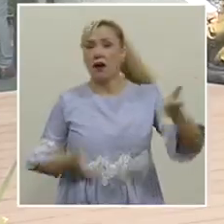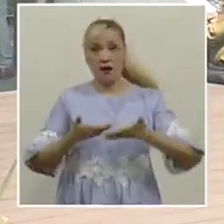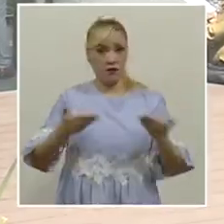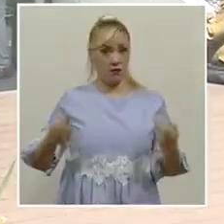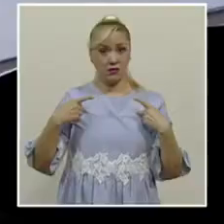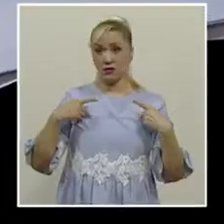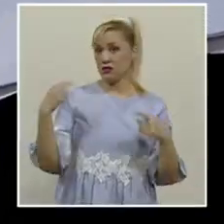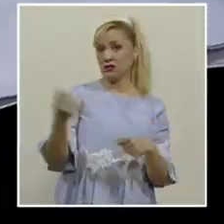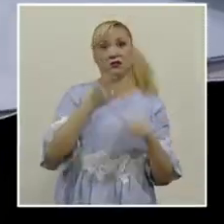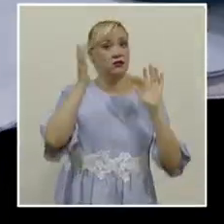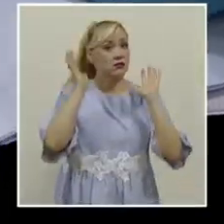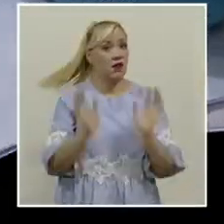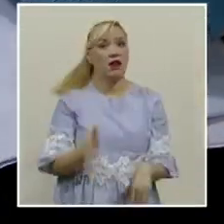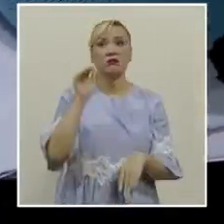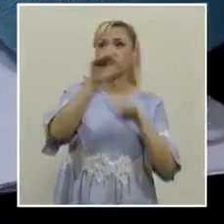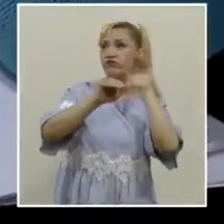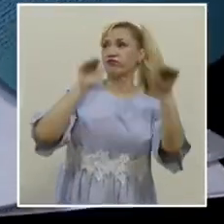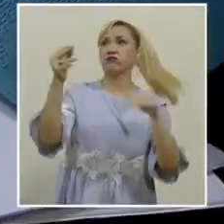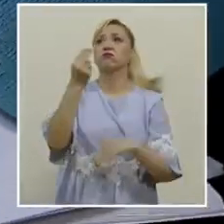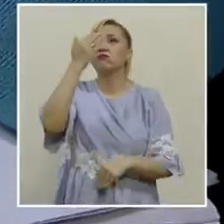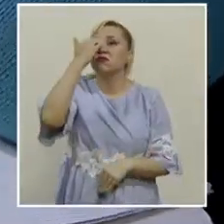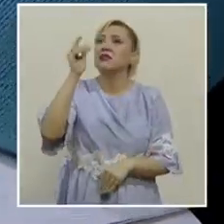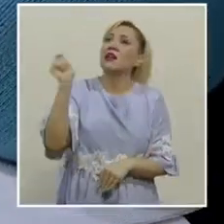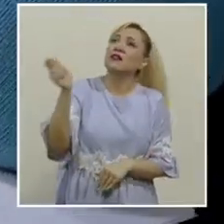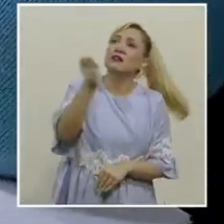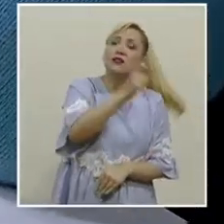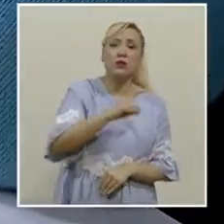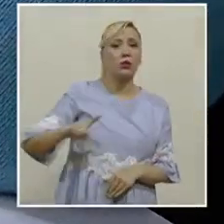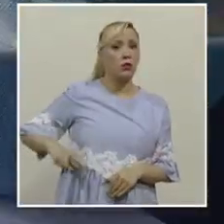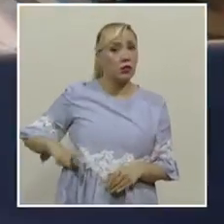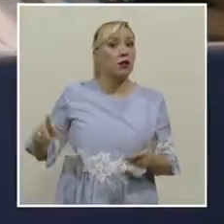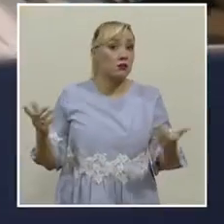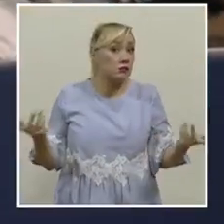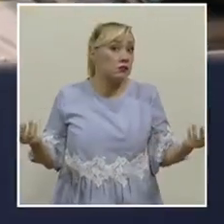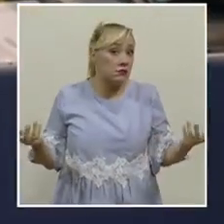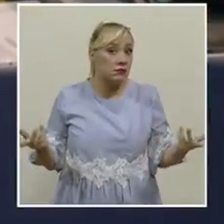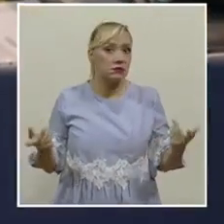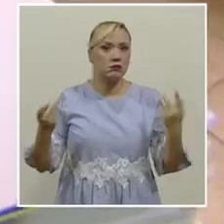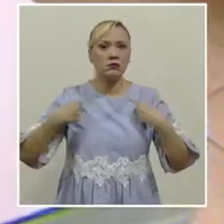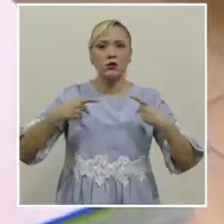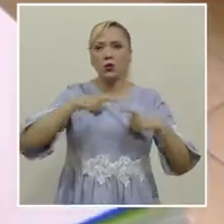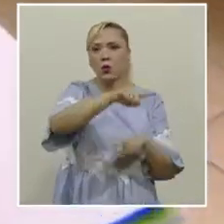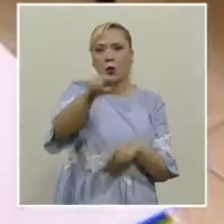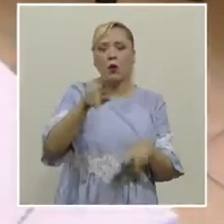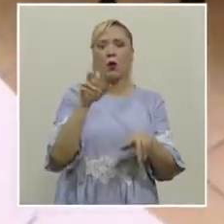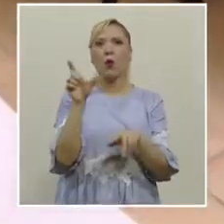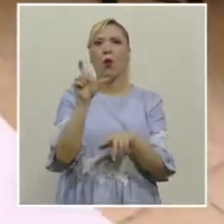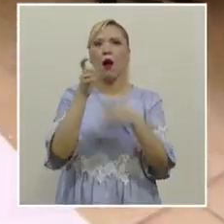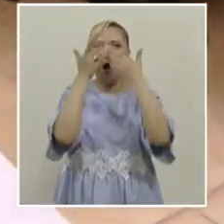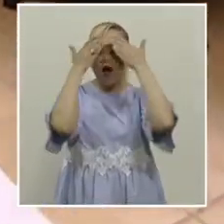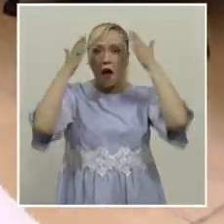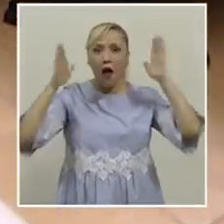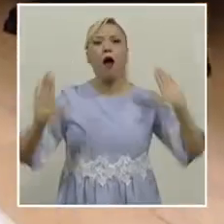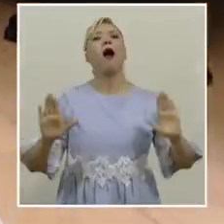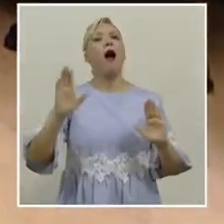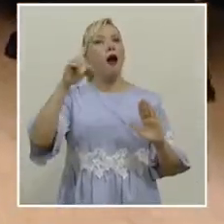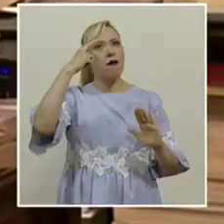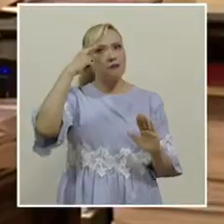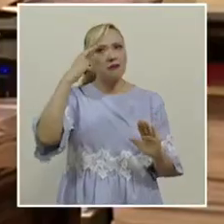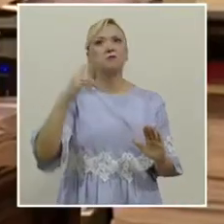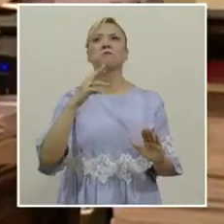cuenta de los poderes públicos y funcionarios. Precisó que una ciudadanía informada permite contar con una